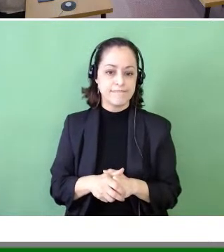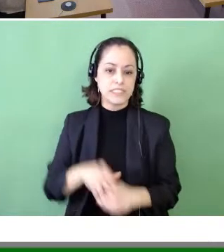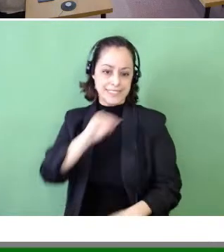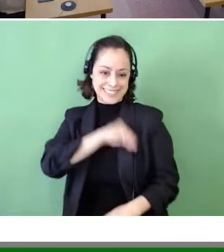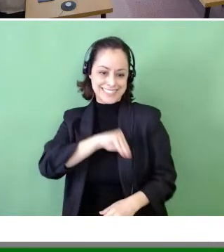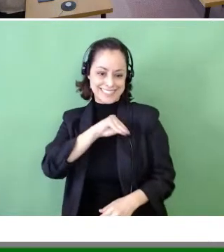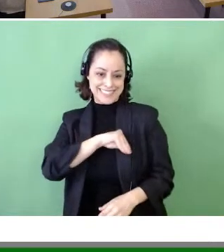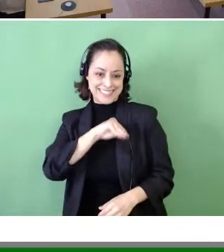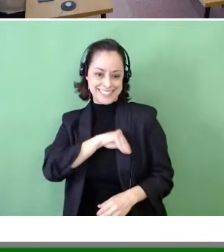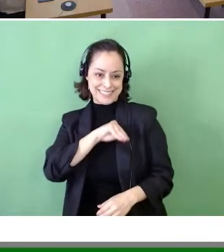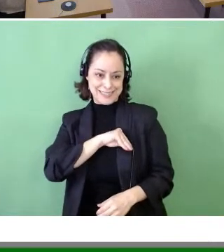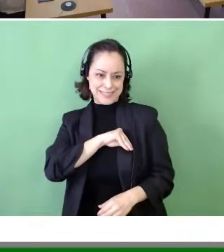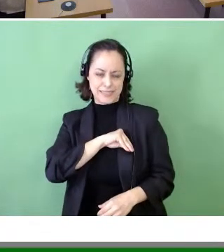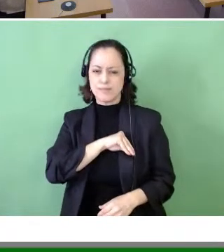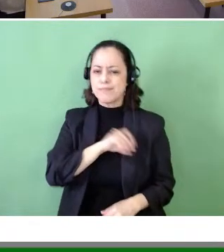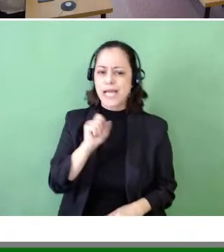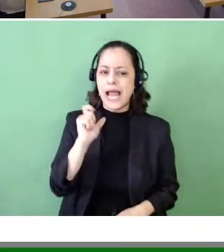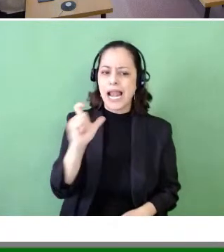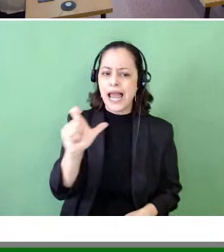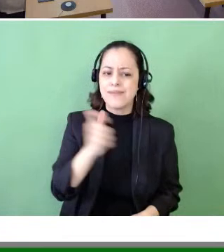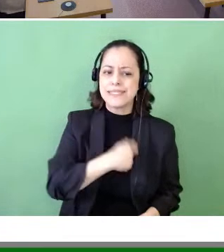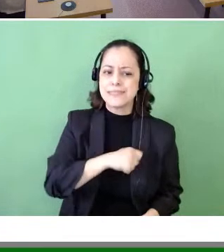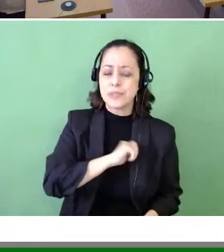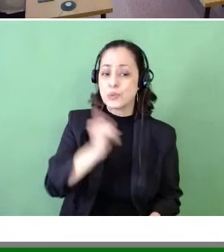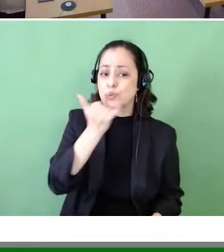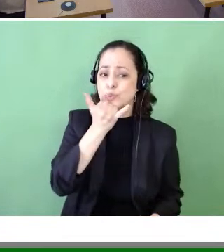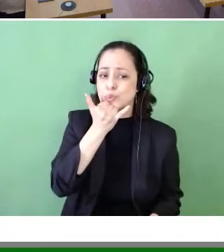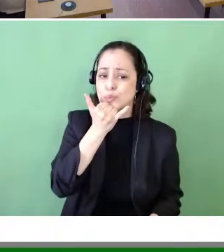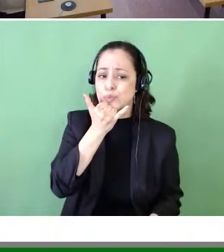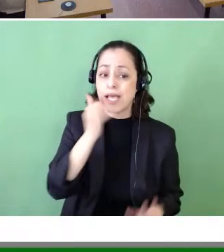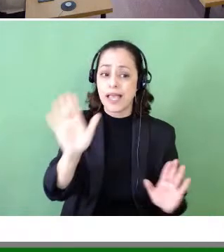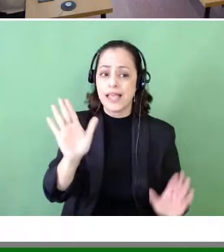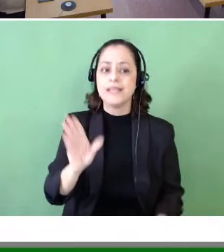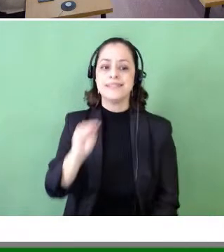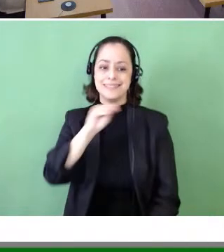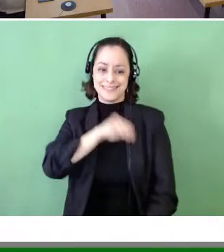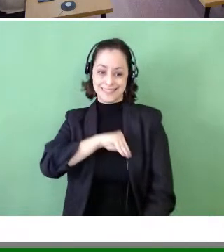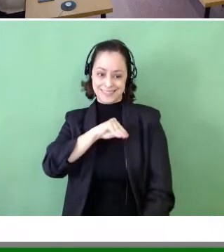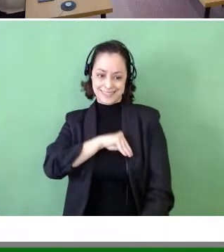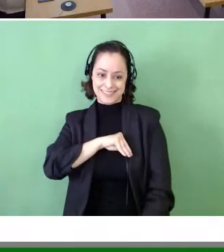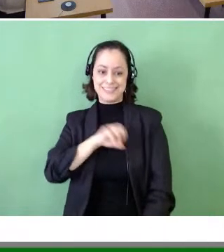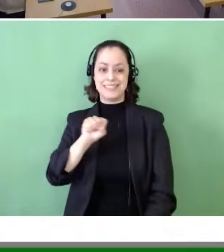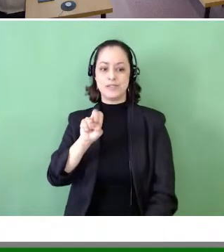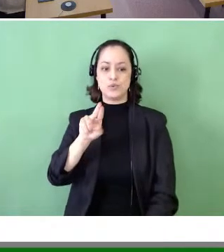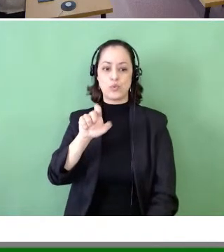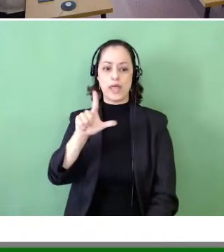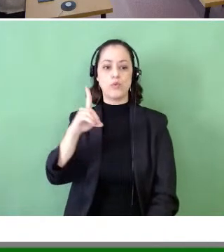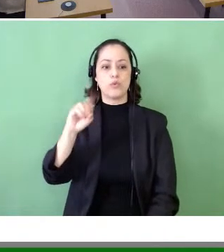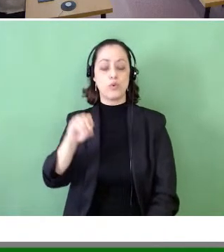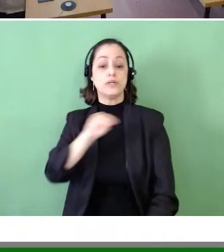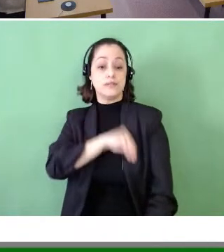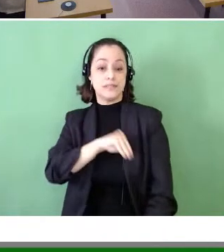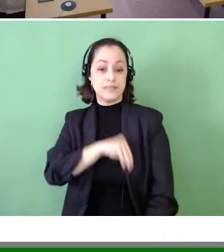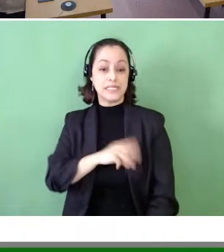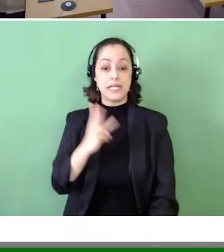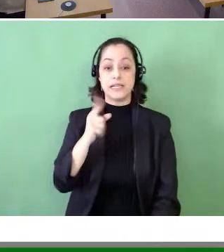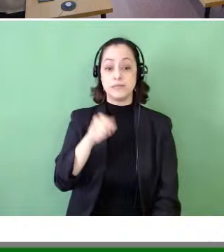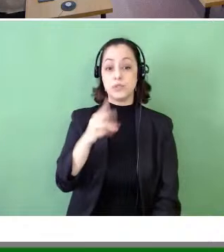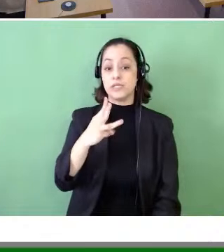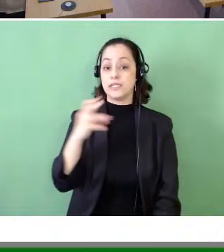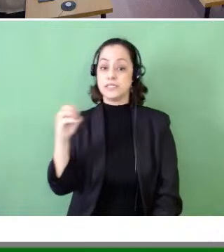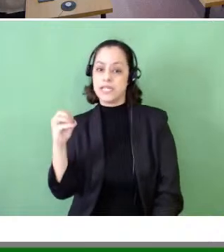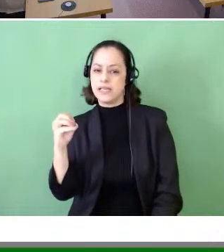¿Salario? Sueldo, perdona, y el sueldo está en torno de 3.300,